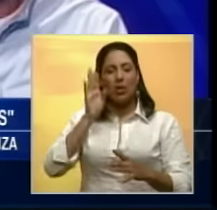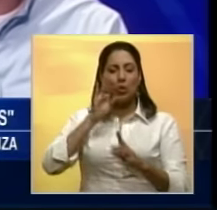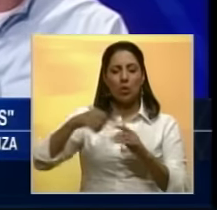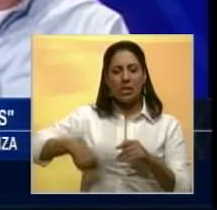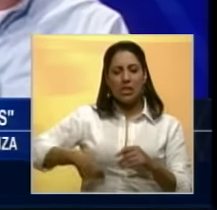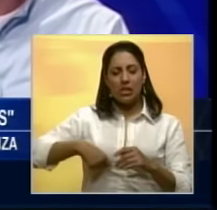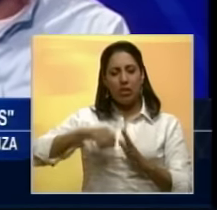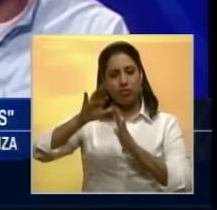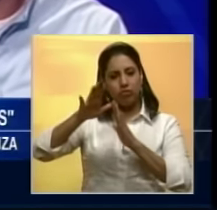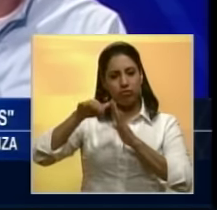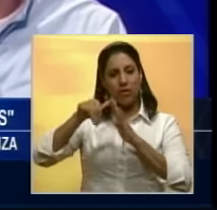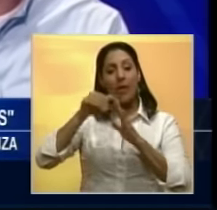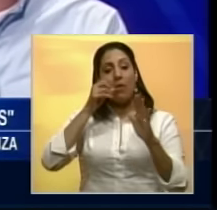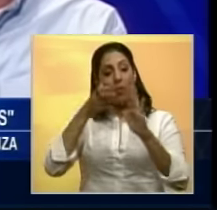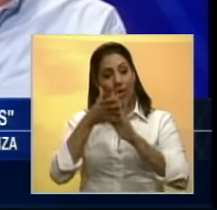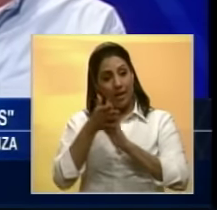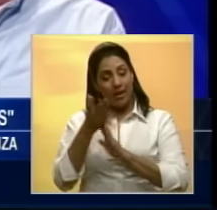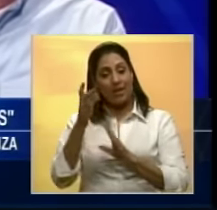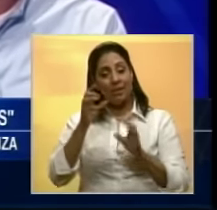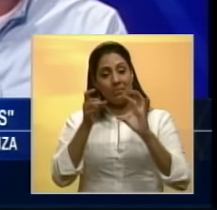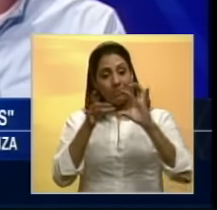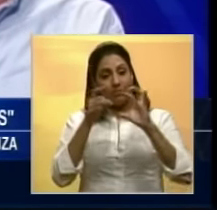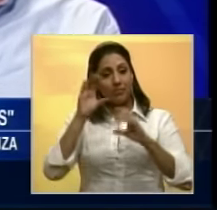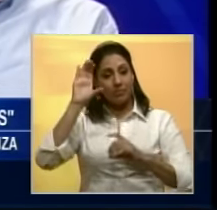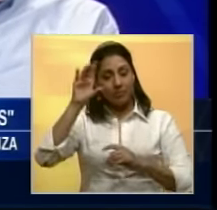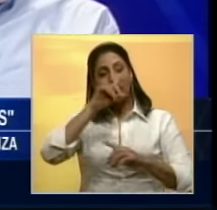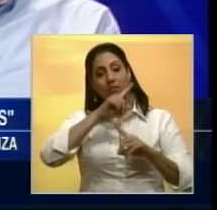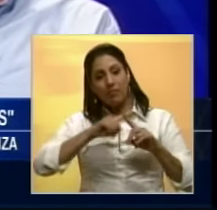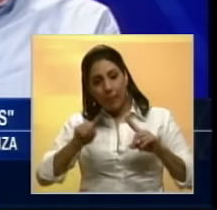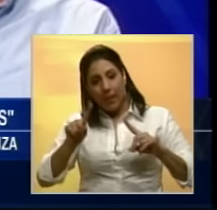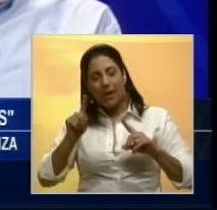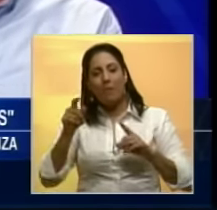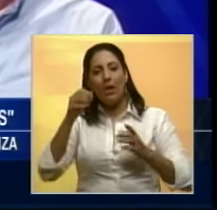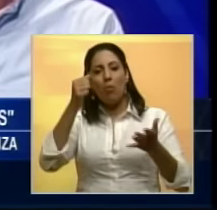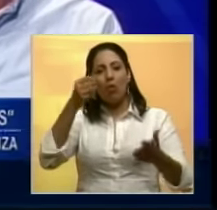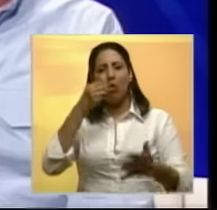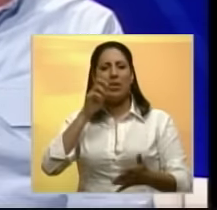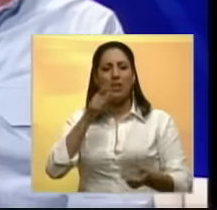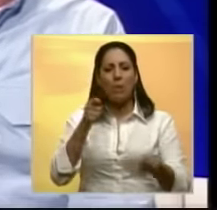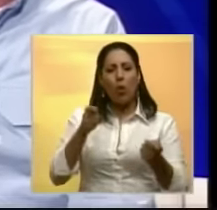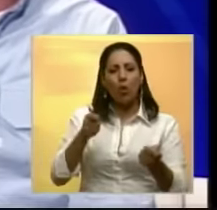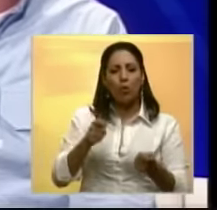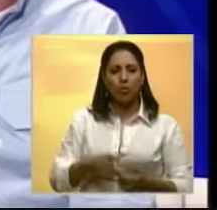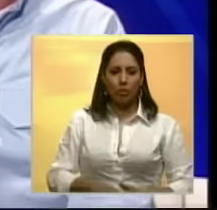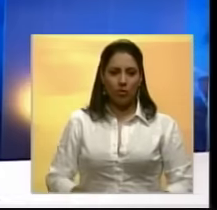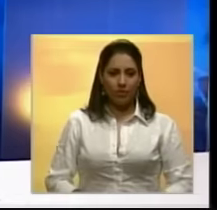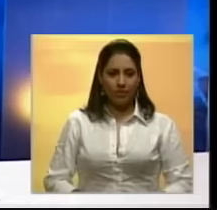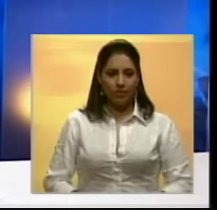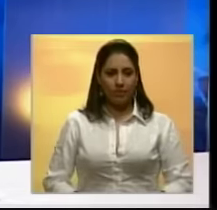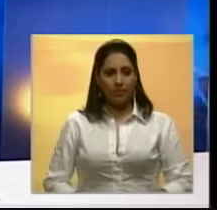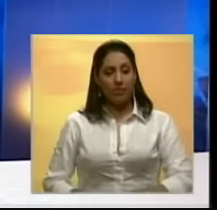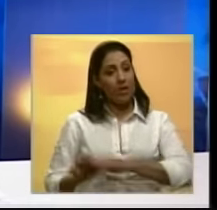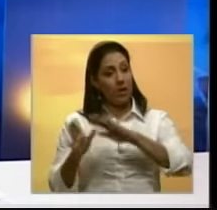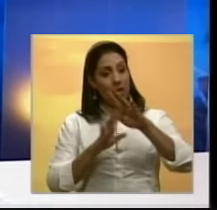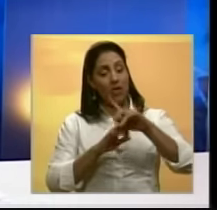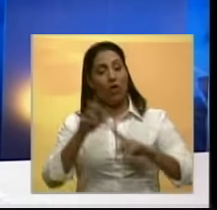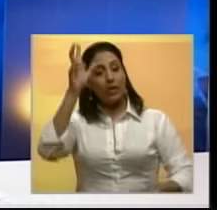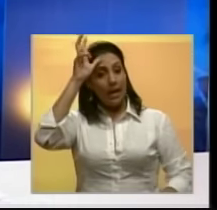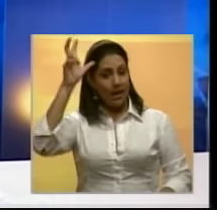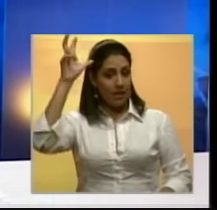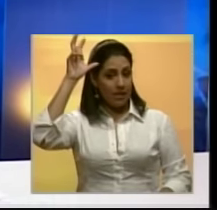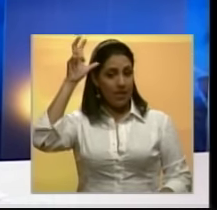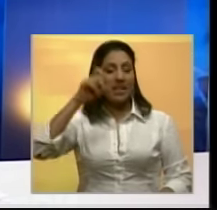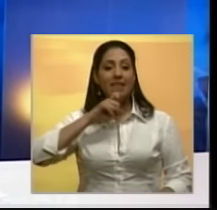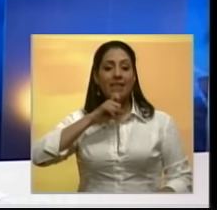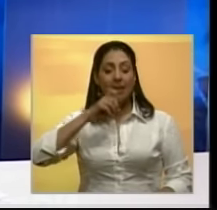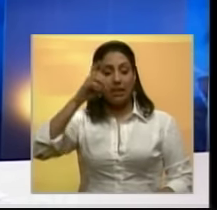y corrupción. Asevera que tanto el carnet de la patria como los CLAP son mecanismos de control. La canciller de la